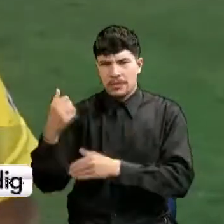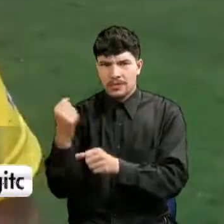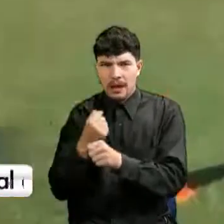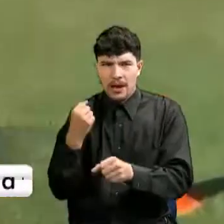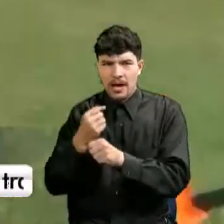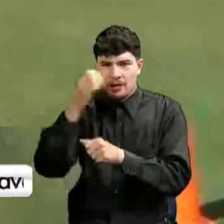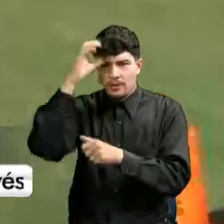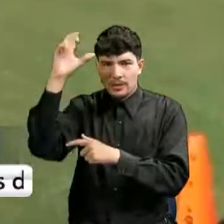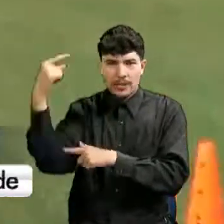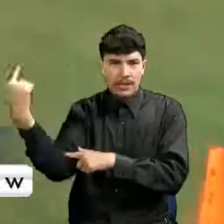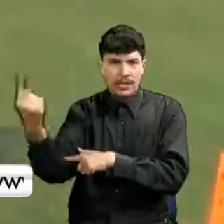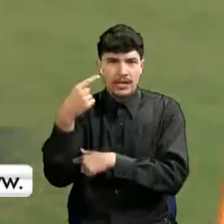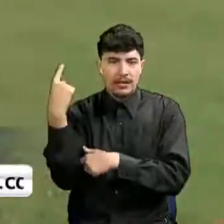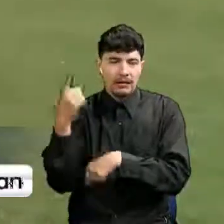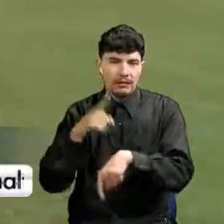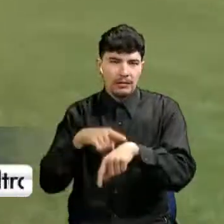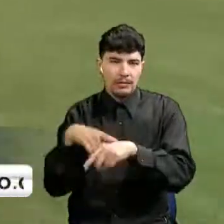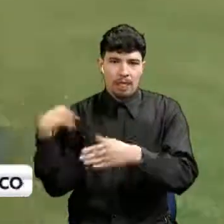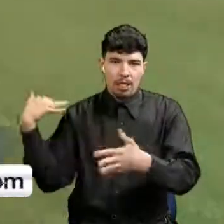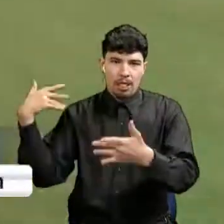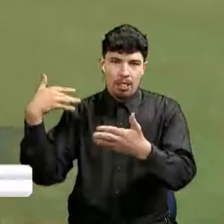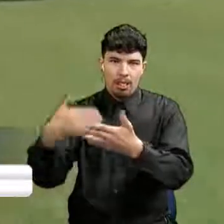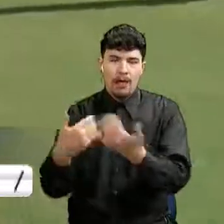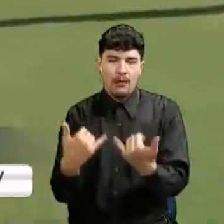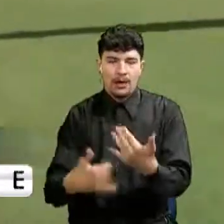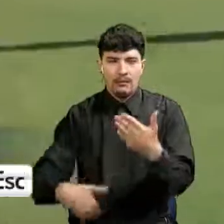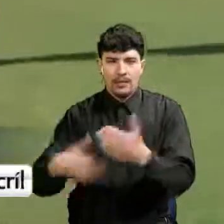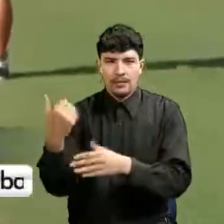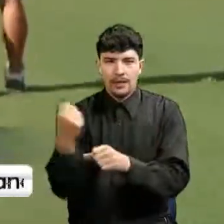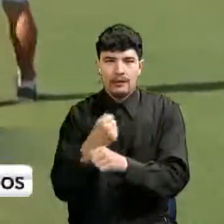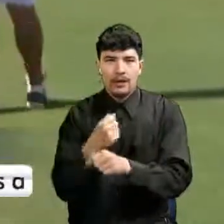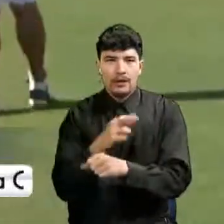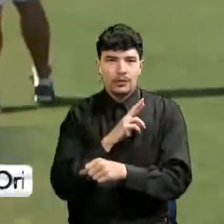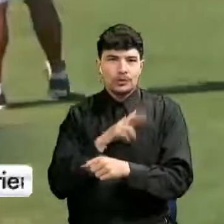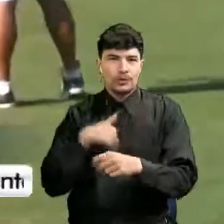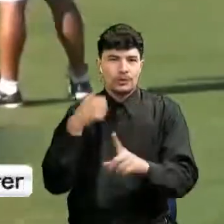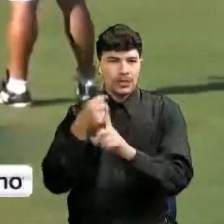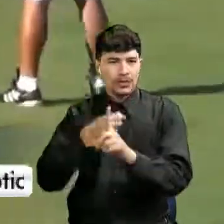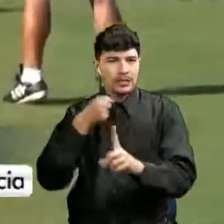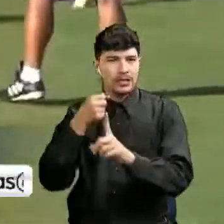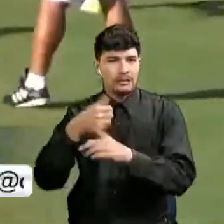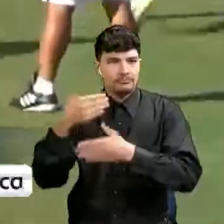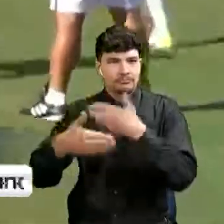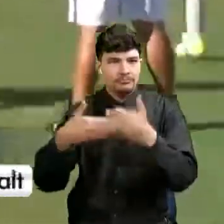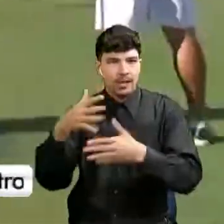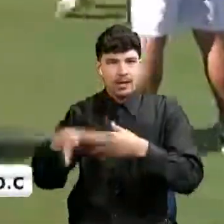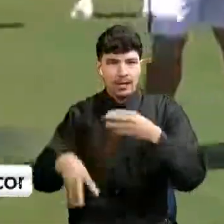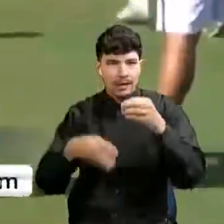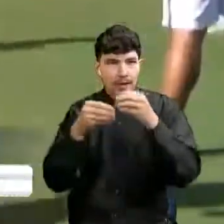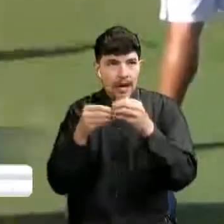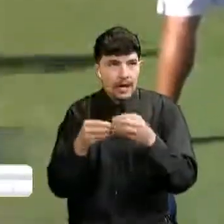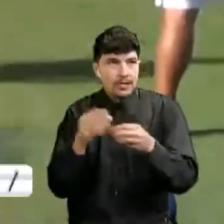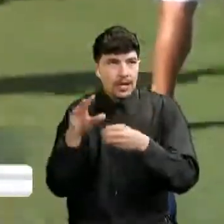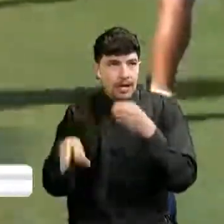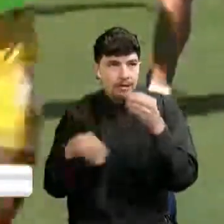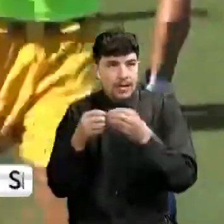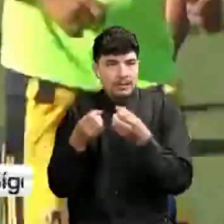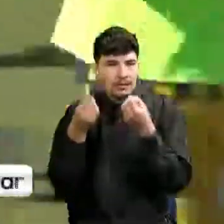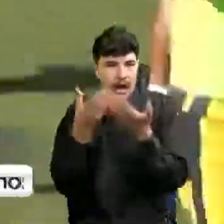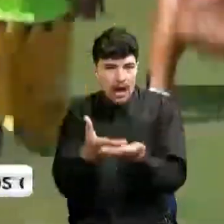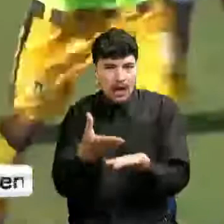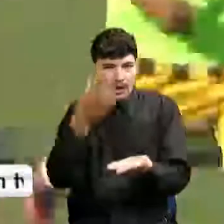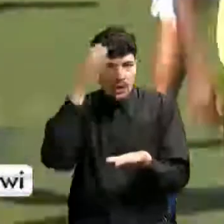y bueno con el poco tiempo que tenemos de trabajo entre partido y partido trataremos aunque sea de ir agregando conceptualmente